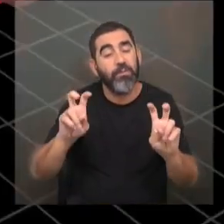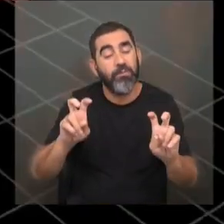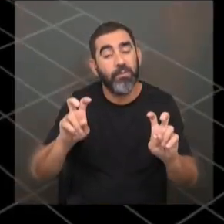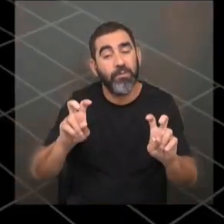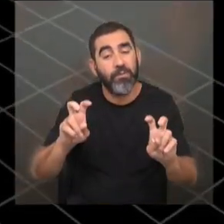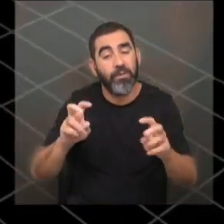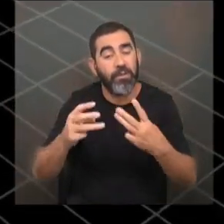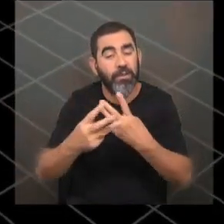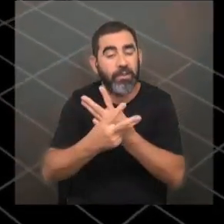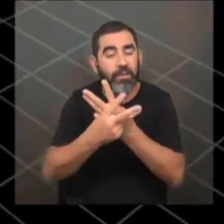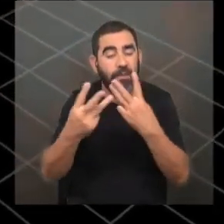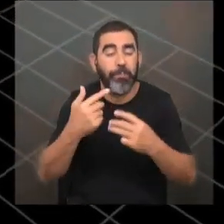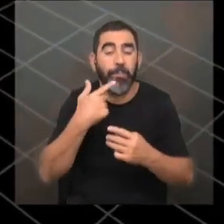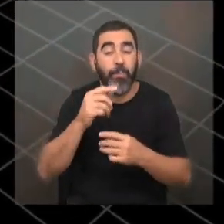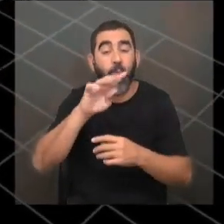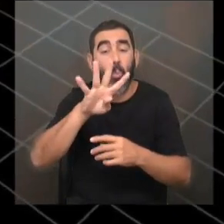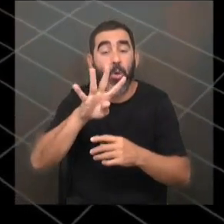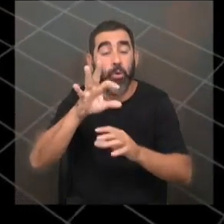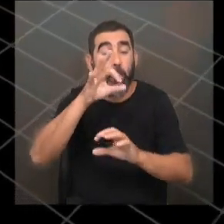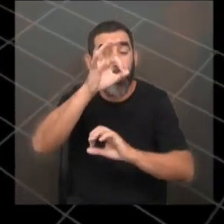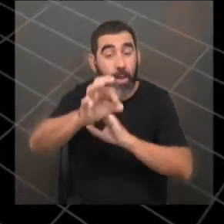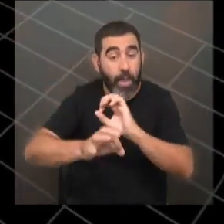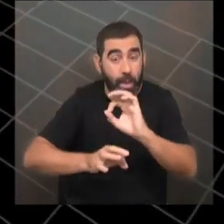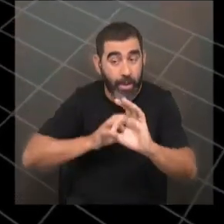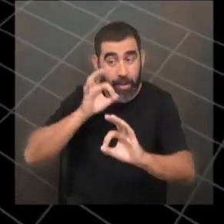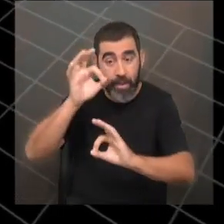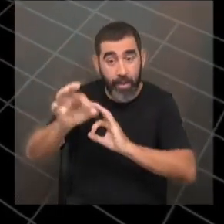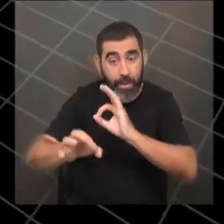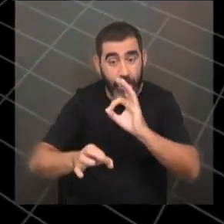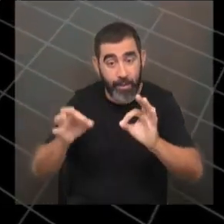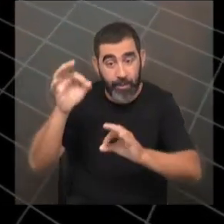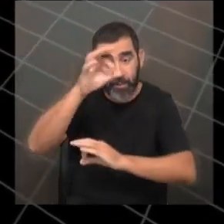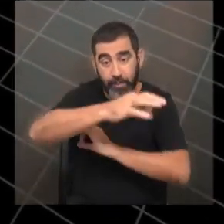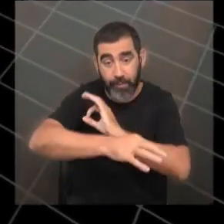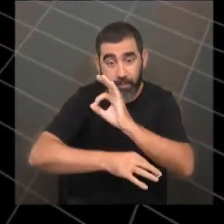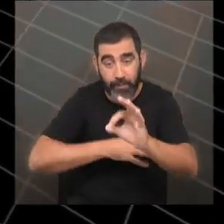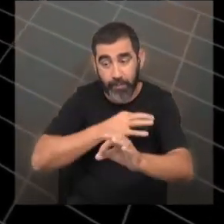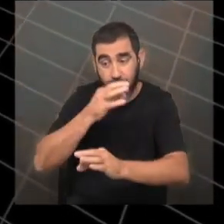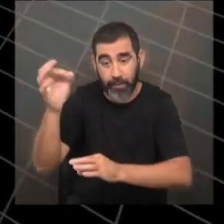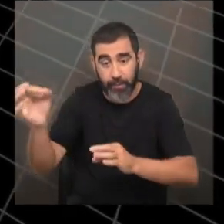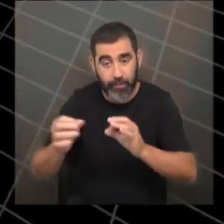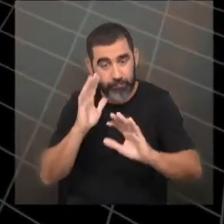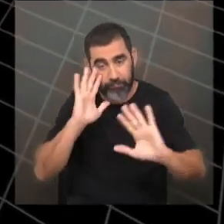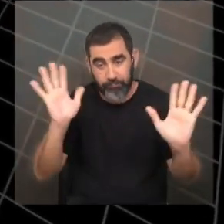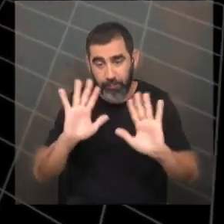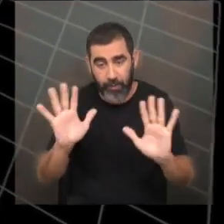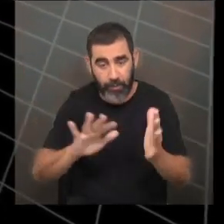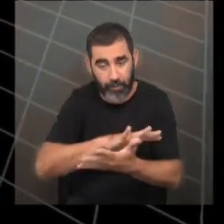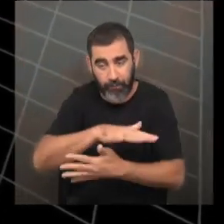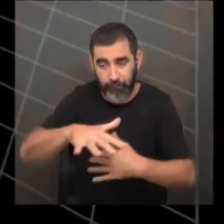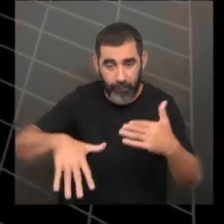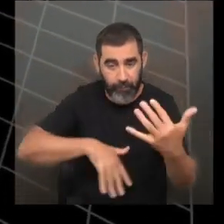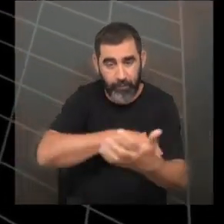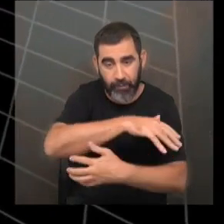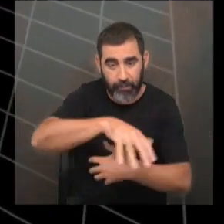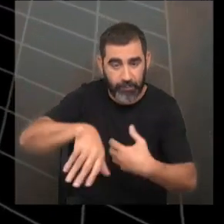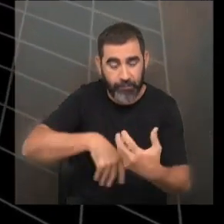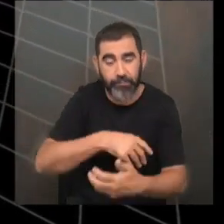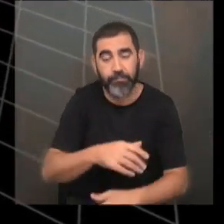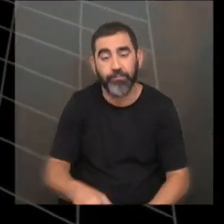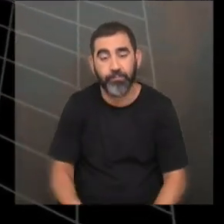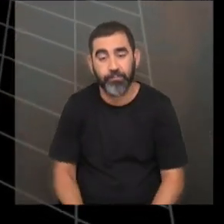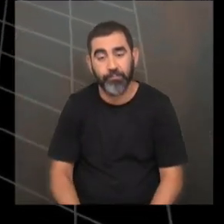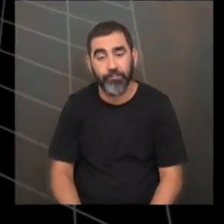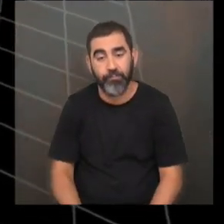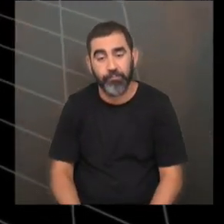digamos, genérico. ¿Qué pasaría con 4 planetas que están ahí de una manera que no tienen un orden especial y están